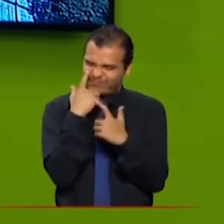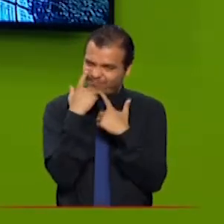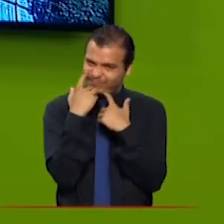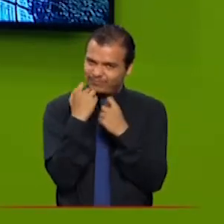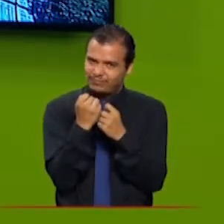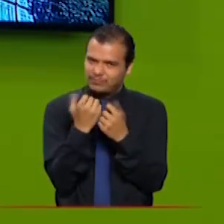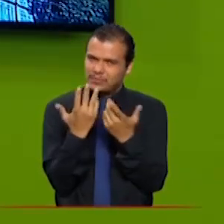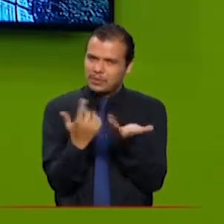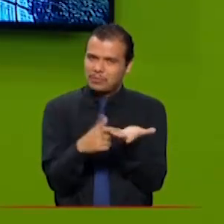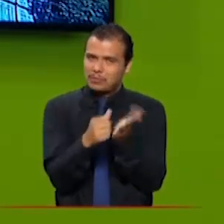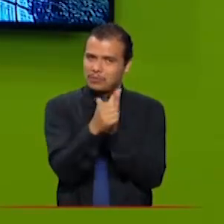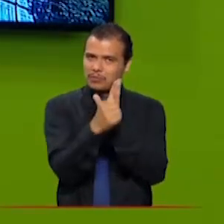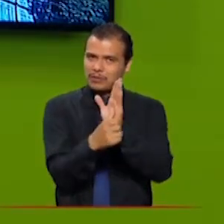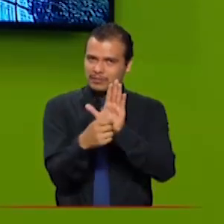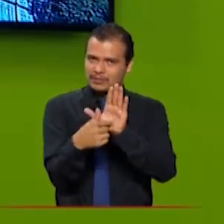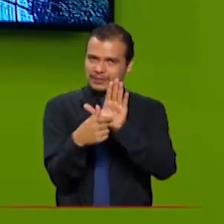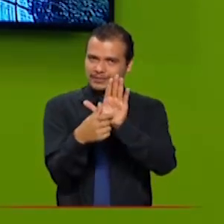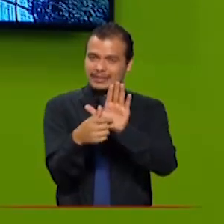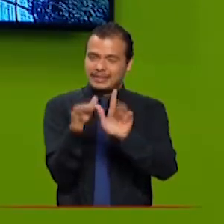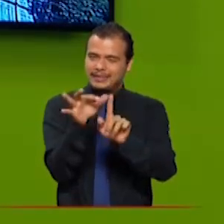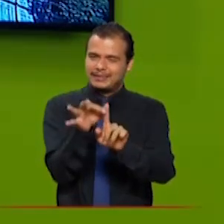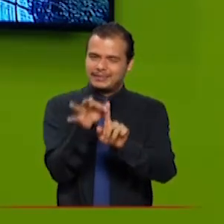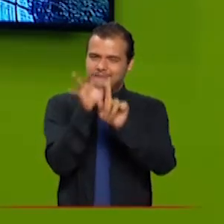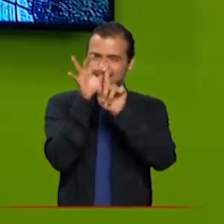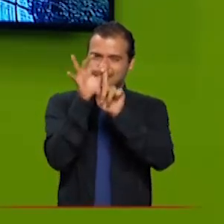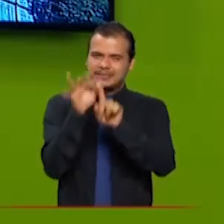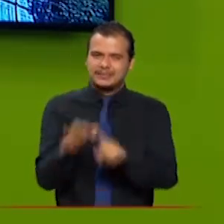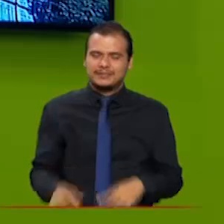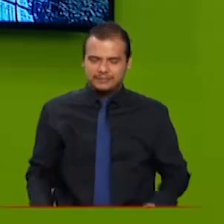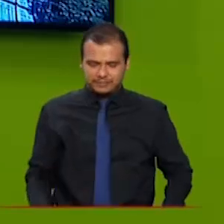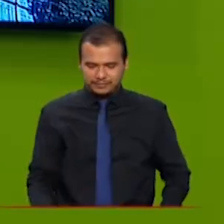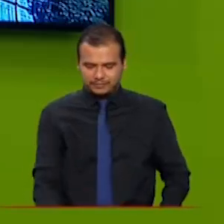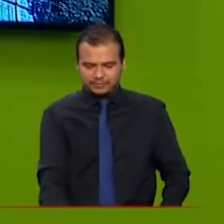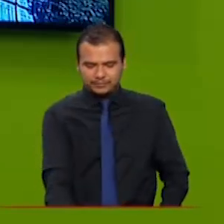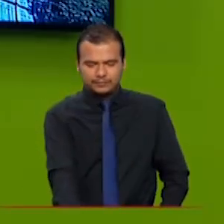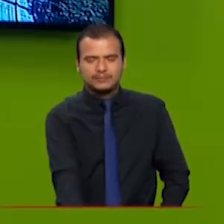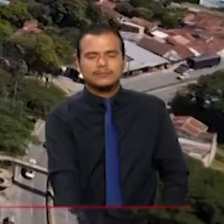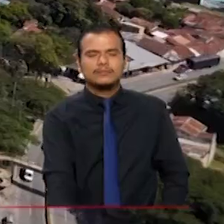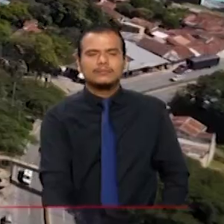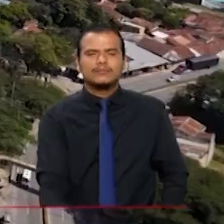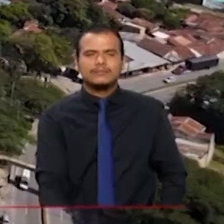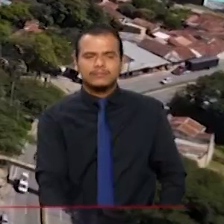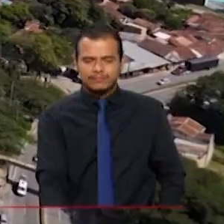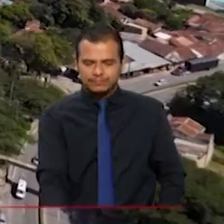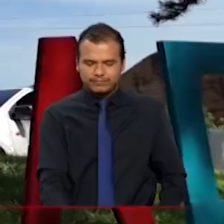a través de nuestros queridos gallitos de roca que habitan en el Valle de los Sueños.